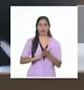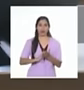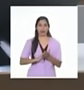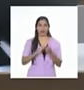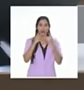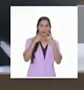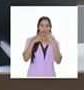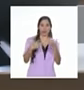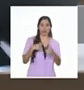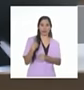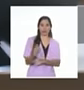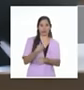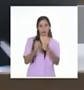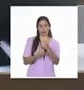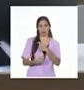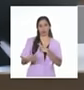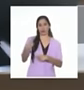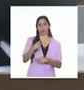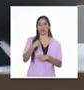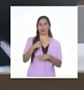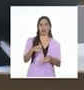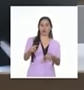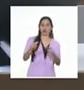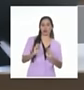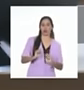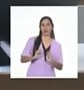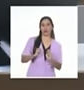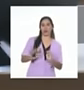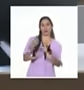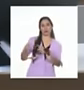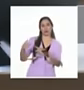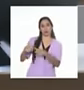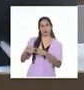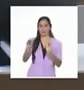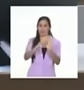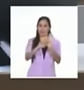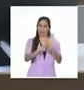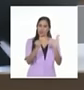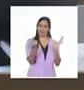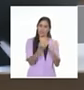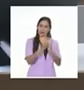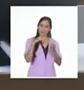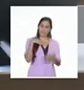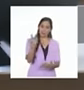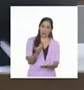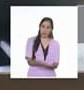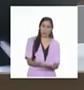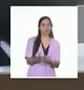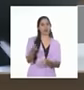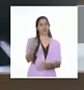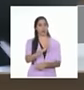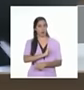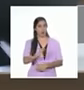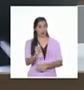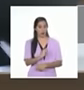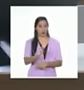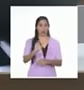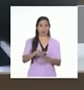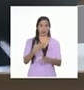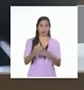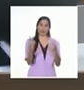medidas y pueden salir nuevas nuevas medidas nuevas propuestas y lo segundo es como